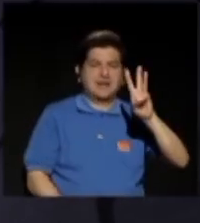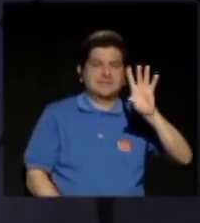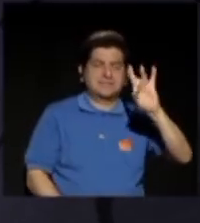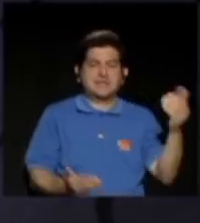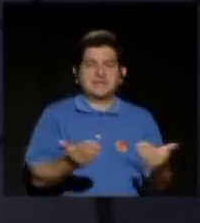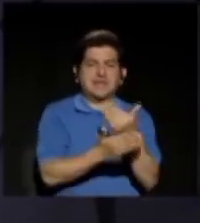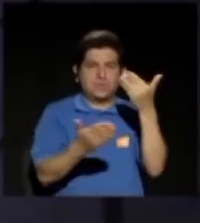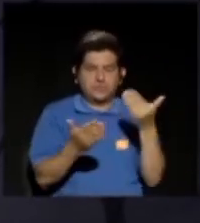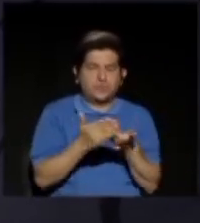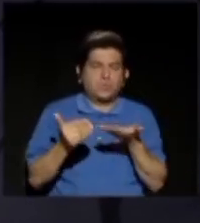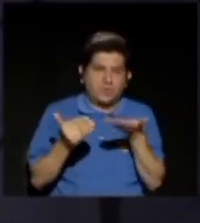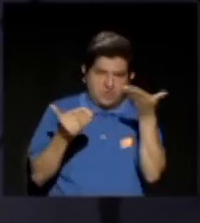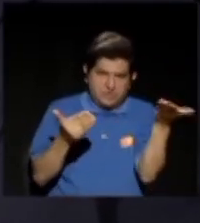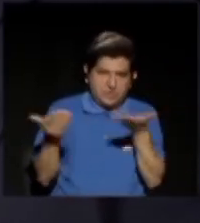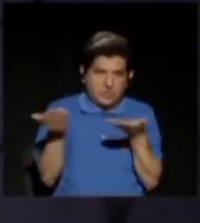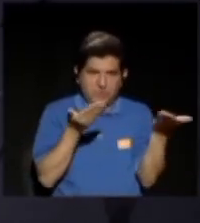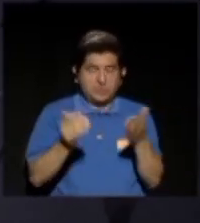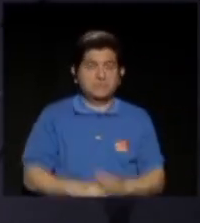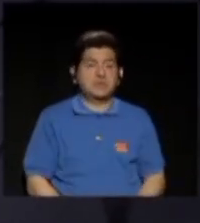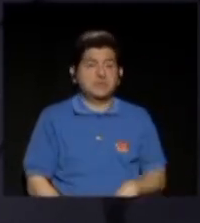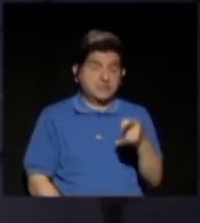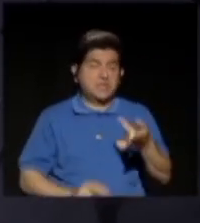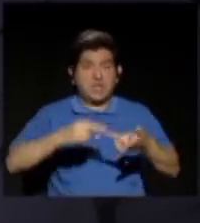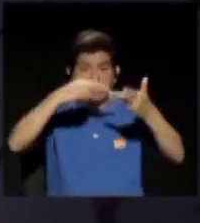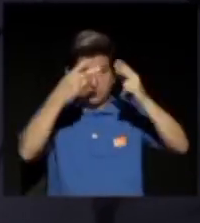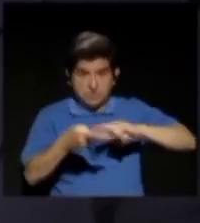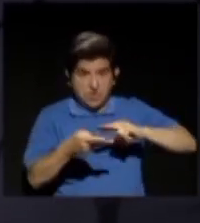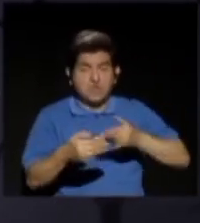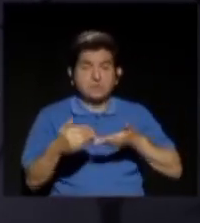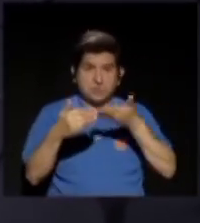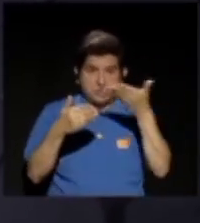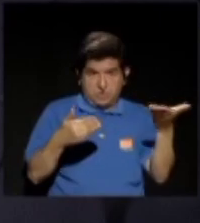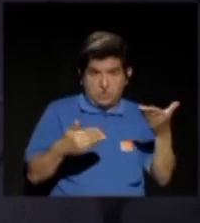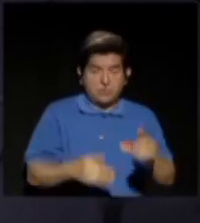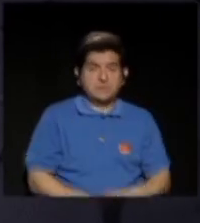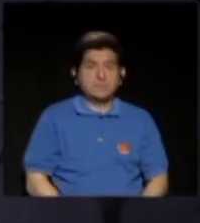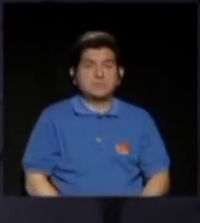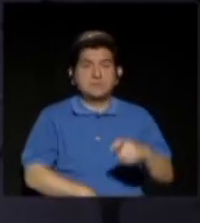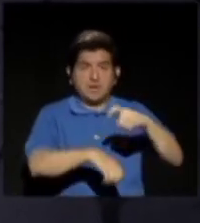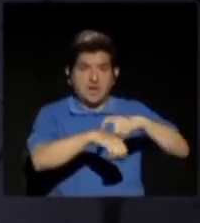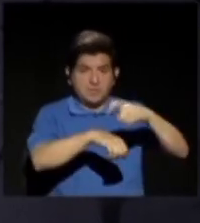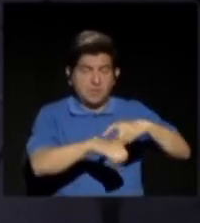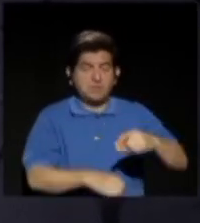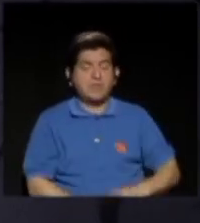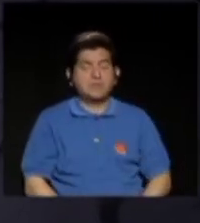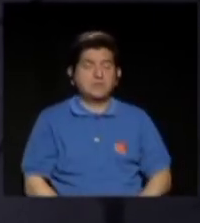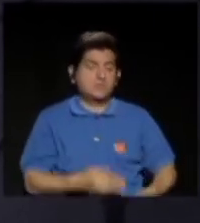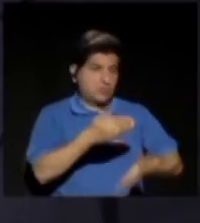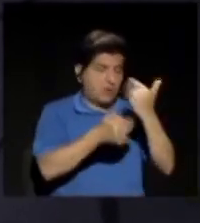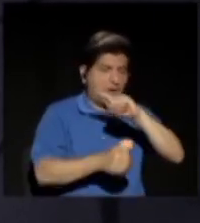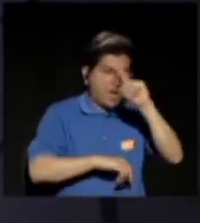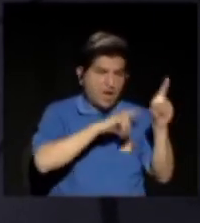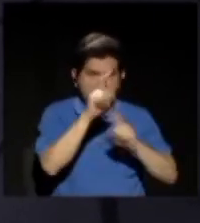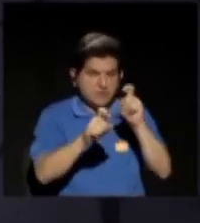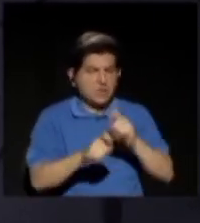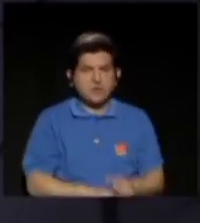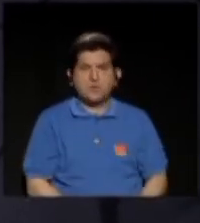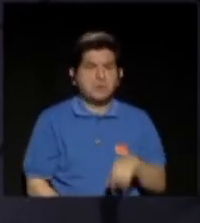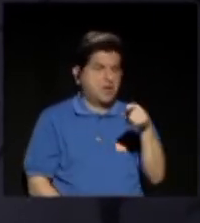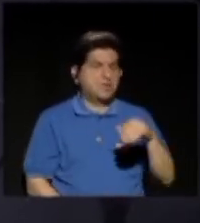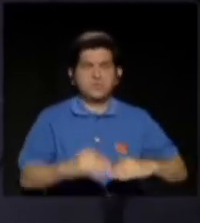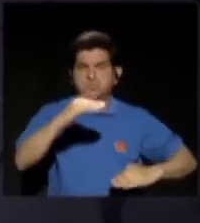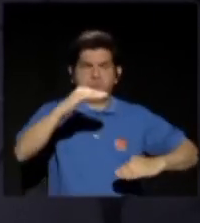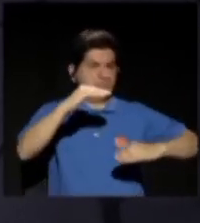nuevos en la canasta y estos más bien, es caso contrario, son bienes y servicios que cuando teníamos la encuesta anterior no alcanzaron